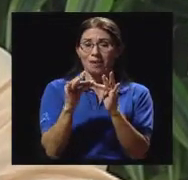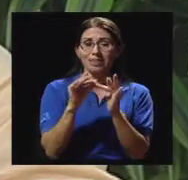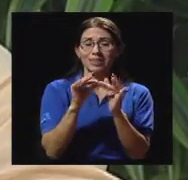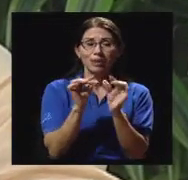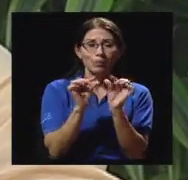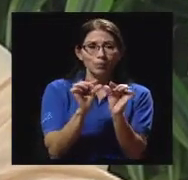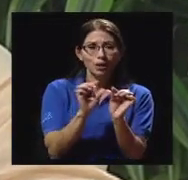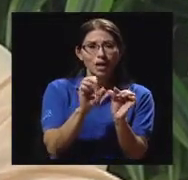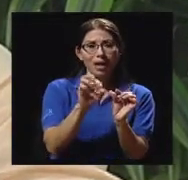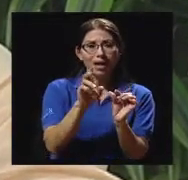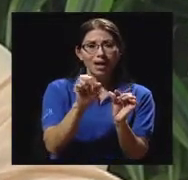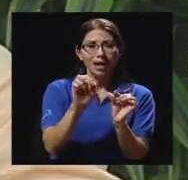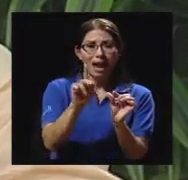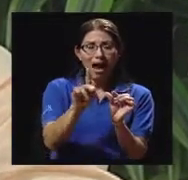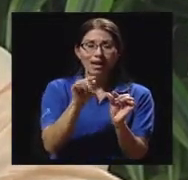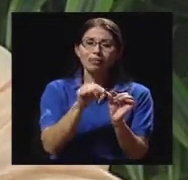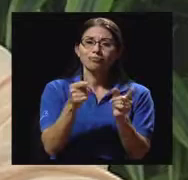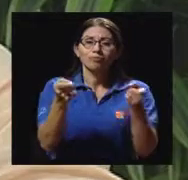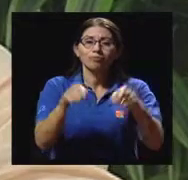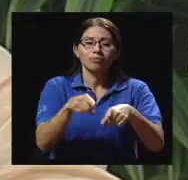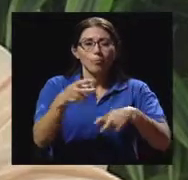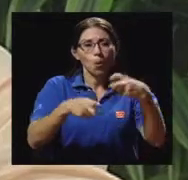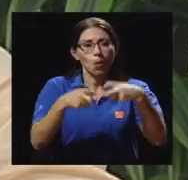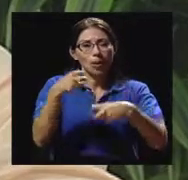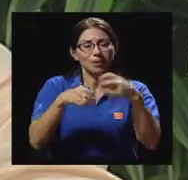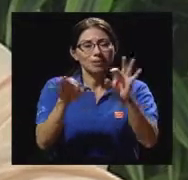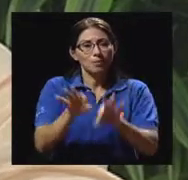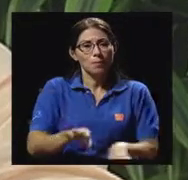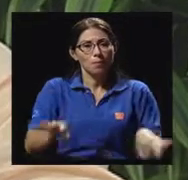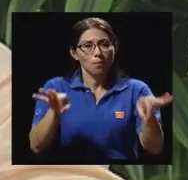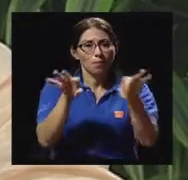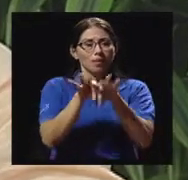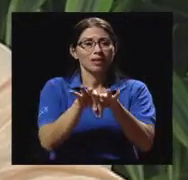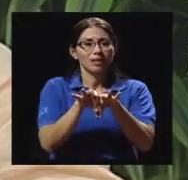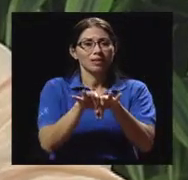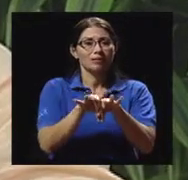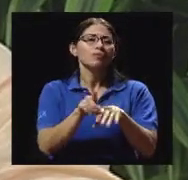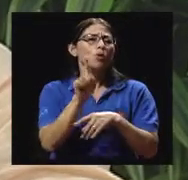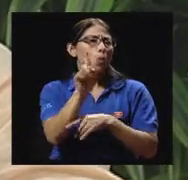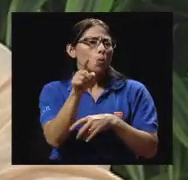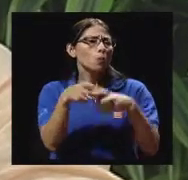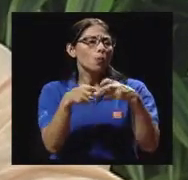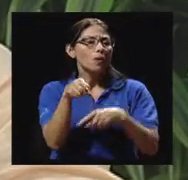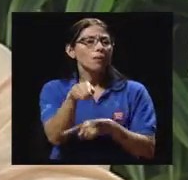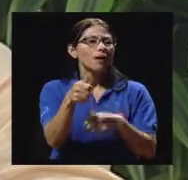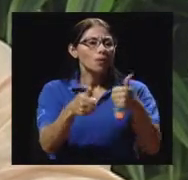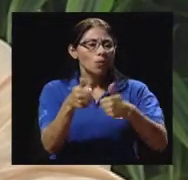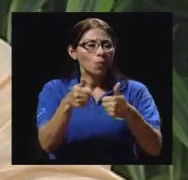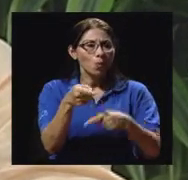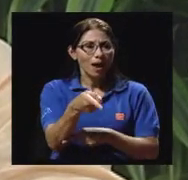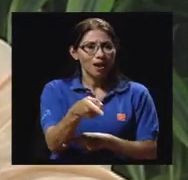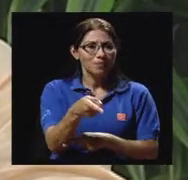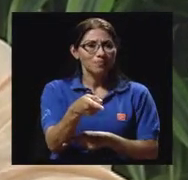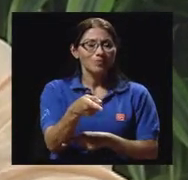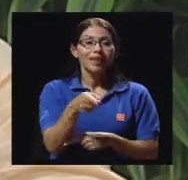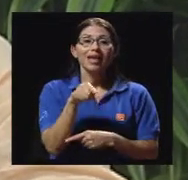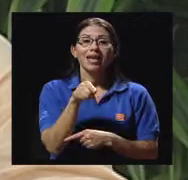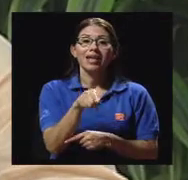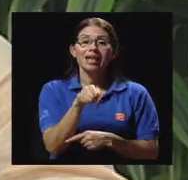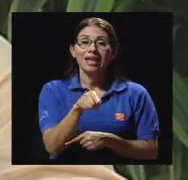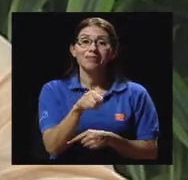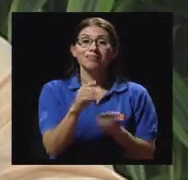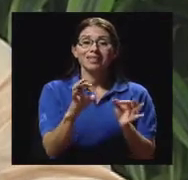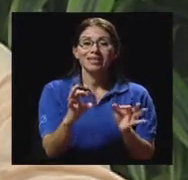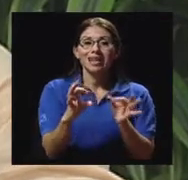crack, y producen problemas importantes. Y uno de estos problemas importantes es que se